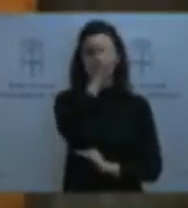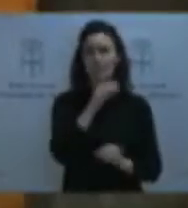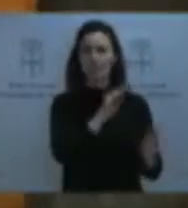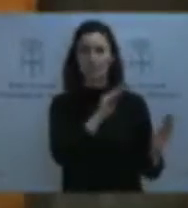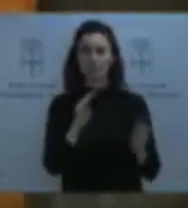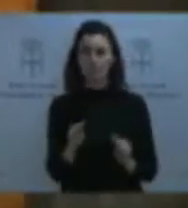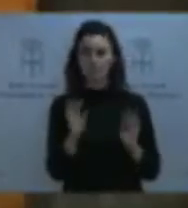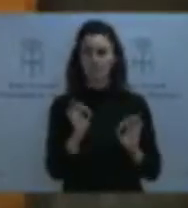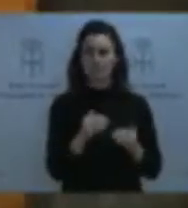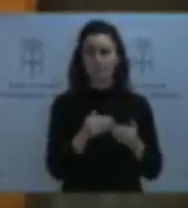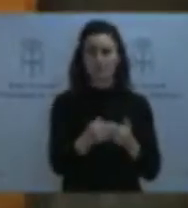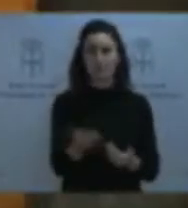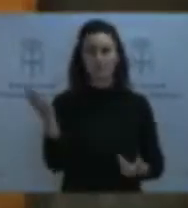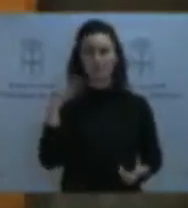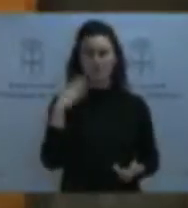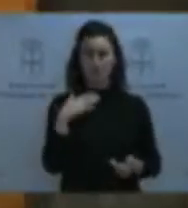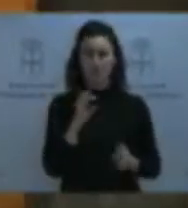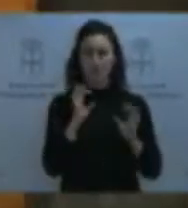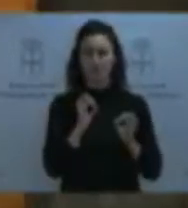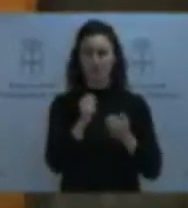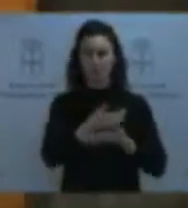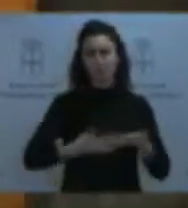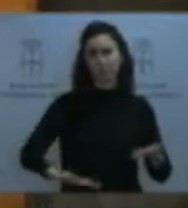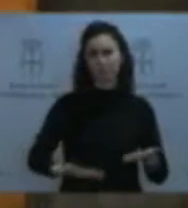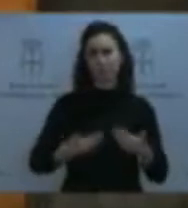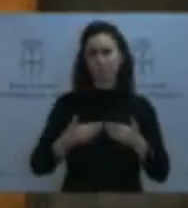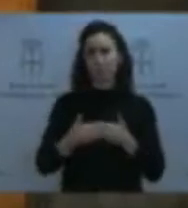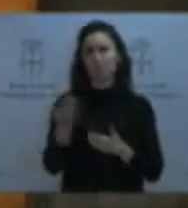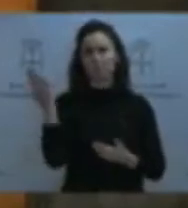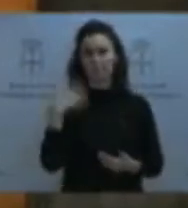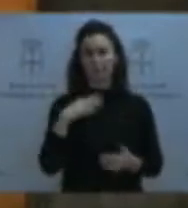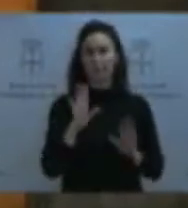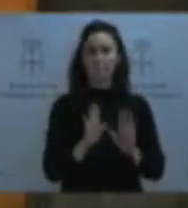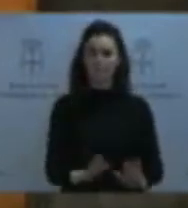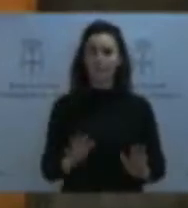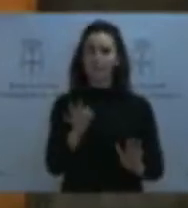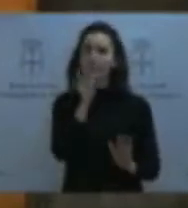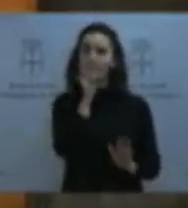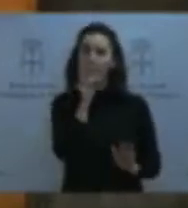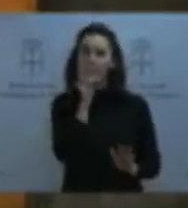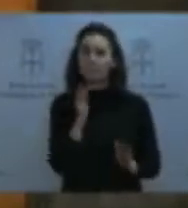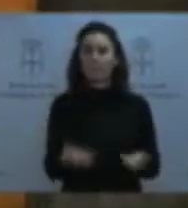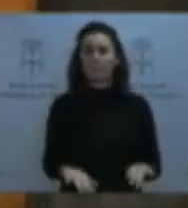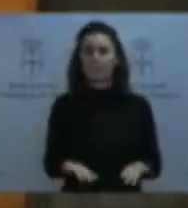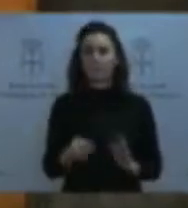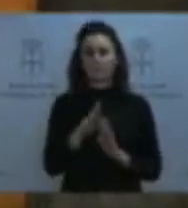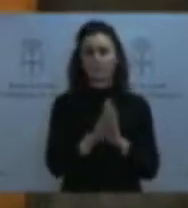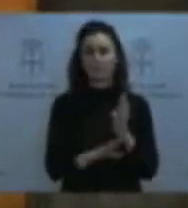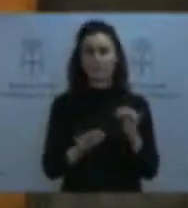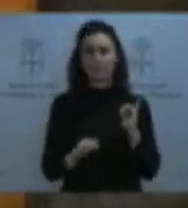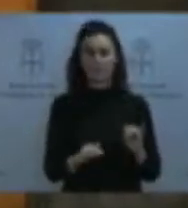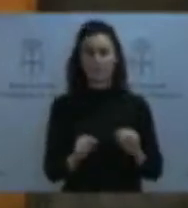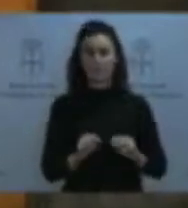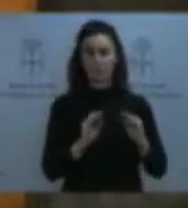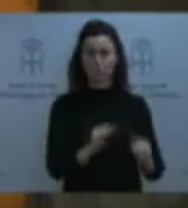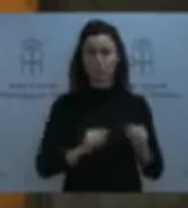de consultas. Aún así, hay medidas que se han puesto más todavía encima de la mesa por parte de la gerencia y por parte del área de